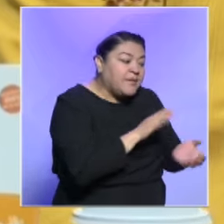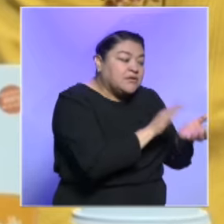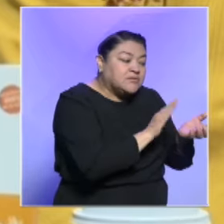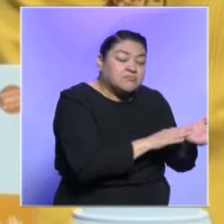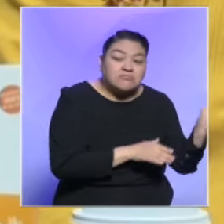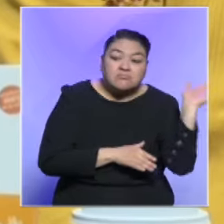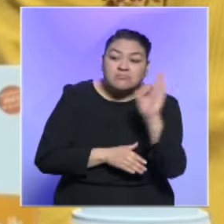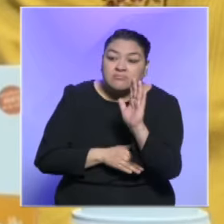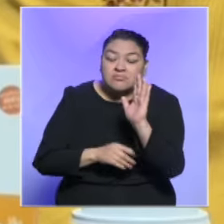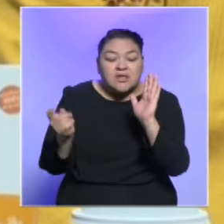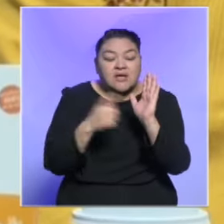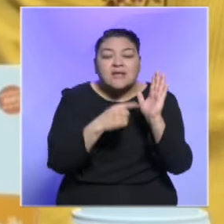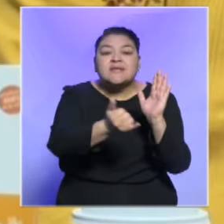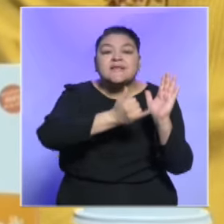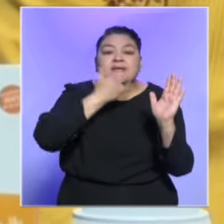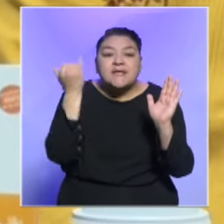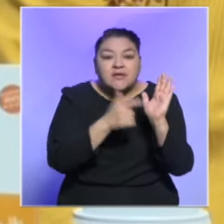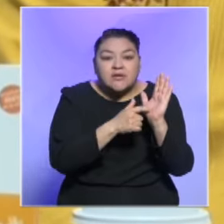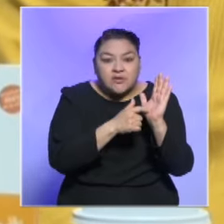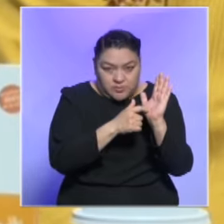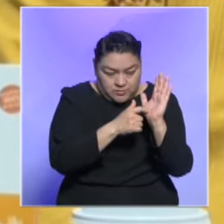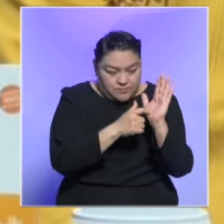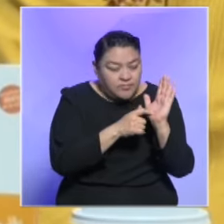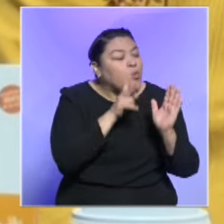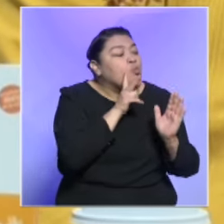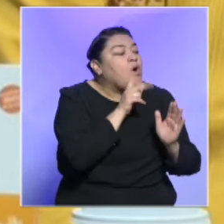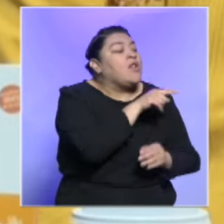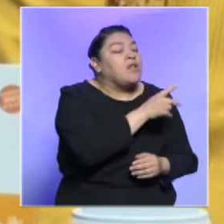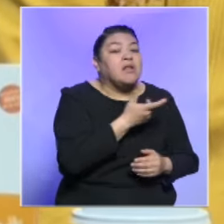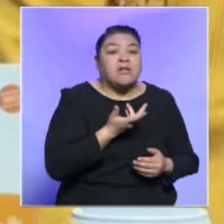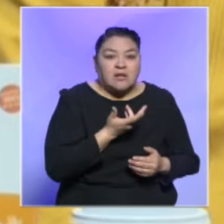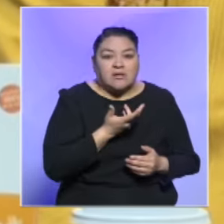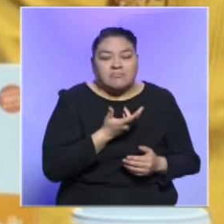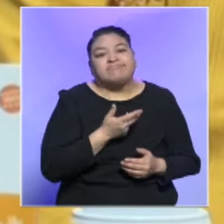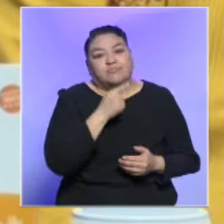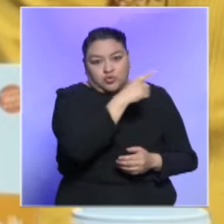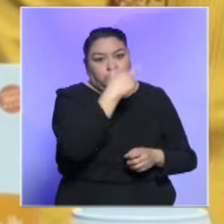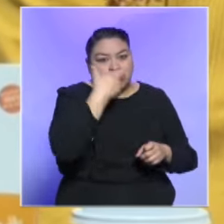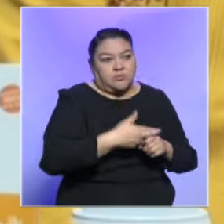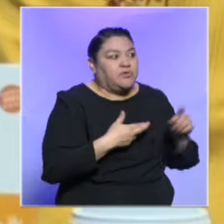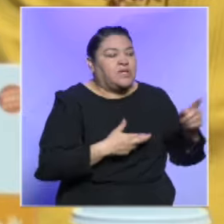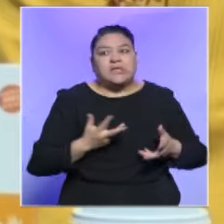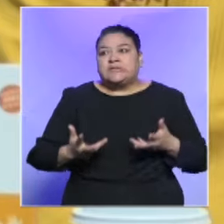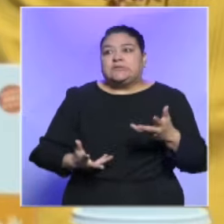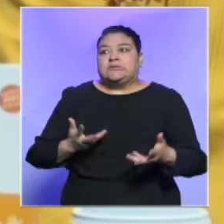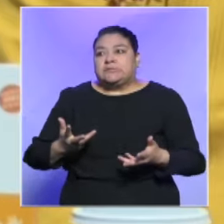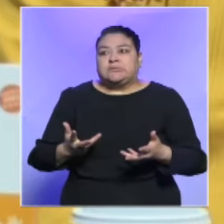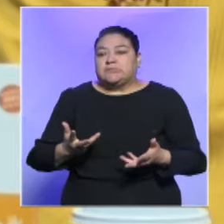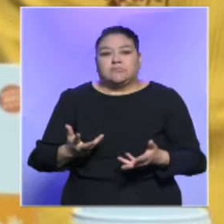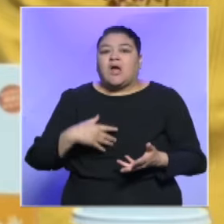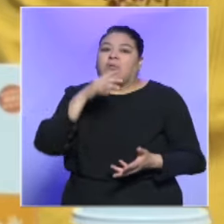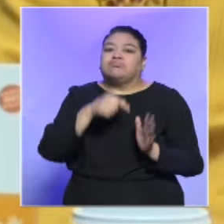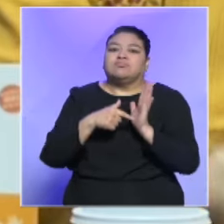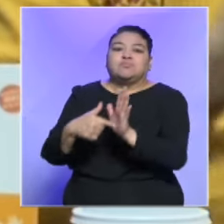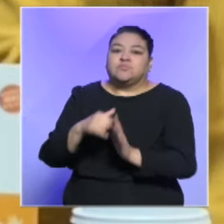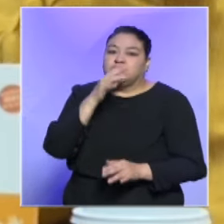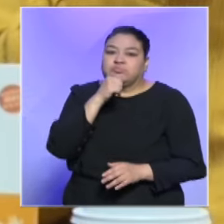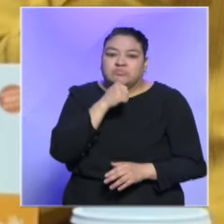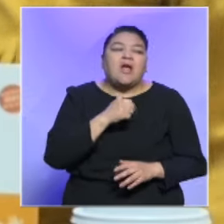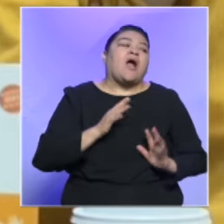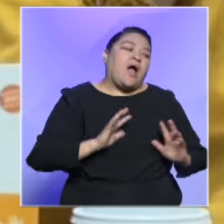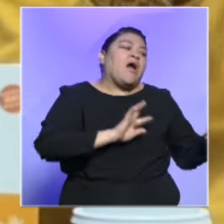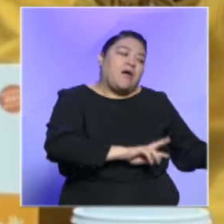que los respaldos que se cuestionaban eran inválidos, eran ineficaces, y el INE no cumplió esta tarea. Entonces, la reversión de la